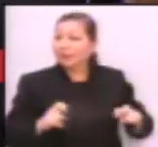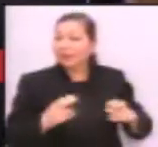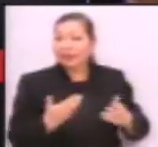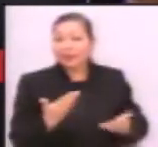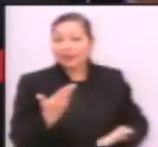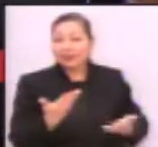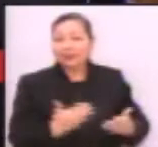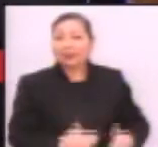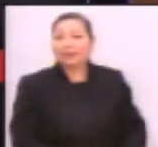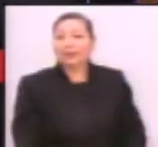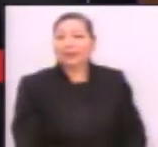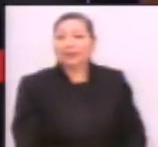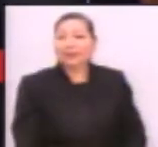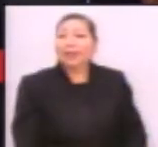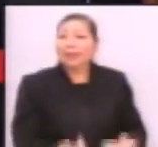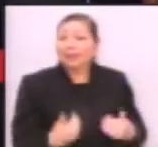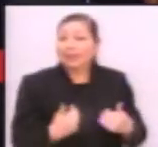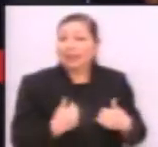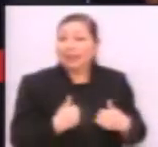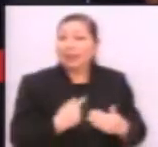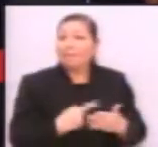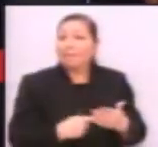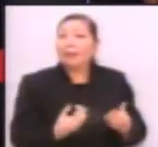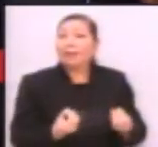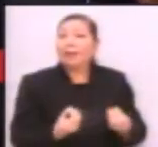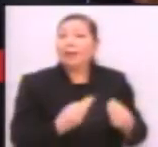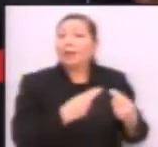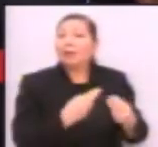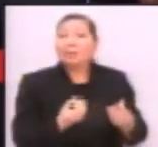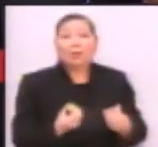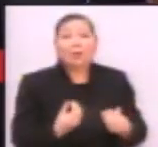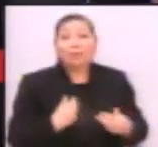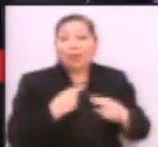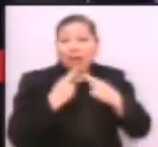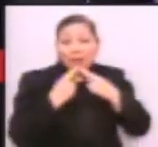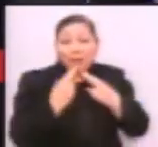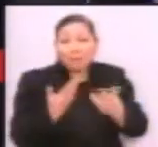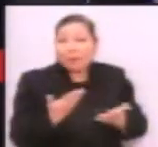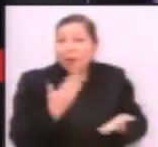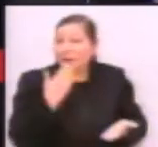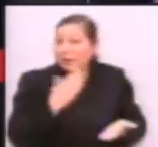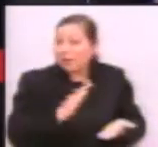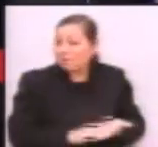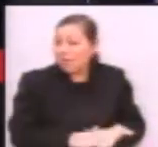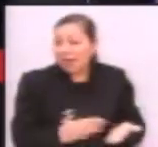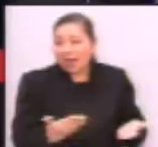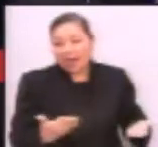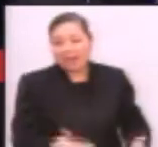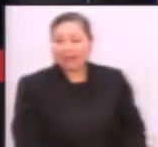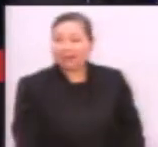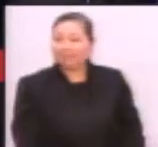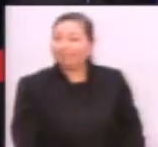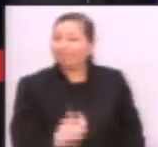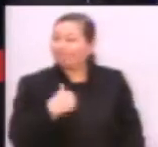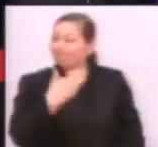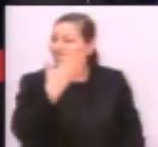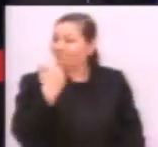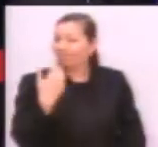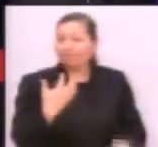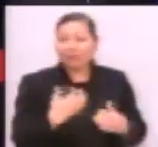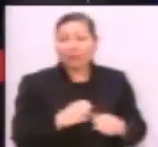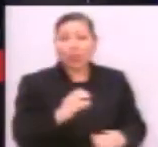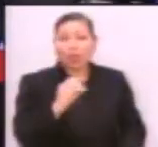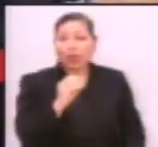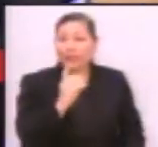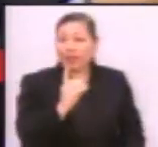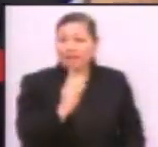por lo menos tienen presunciones también de responsabilidad, no van a responder por los daños. No nos olvidemos que la